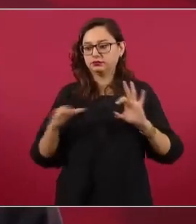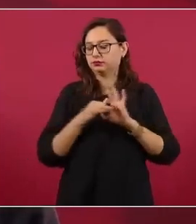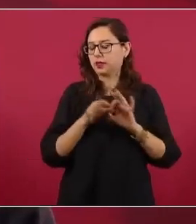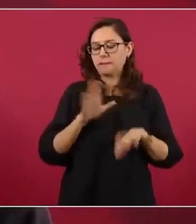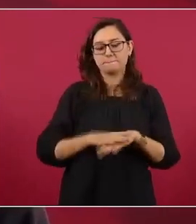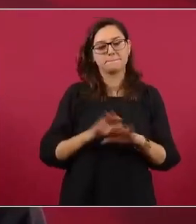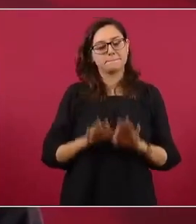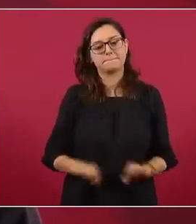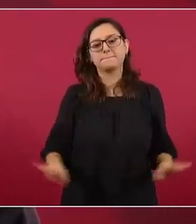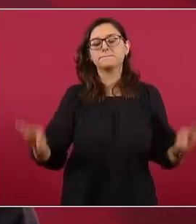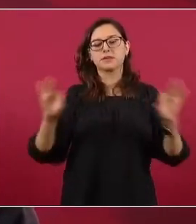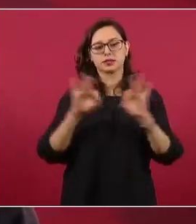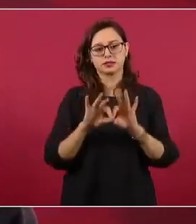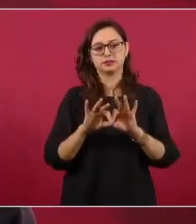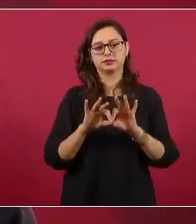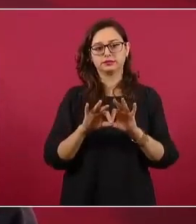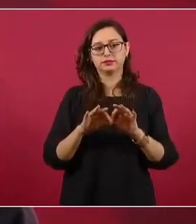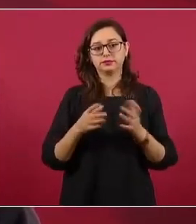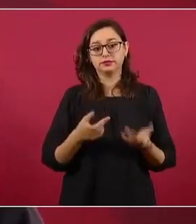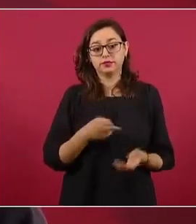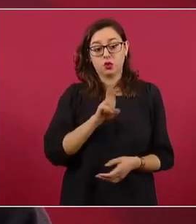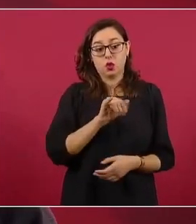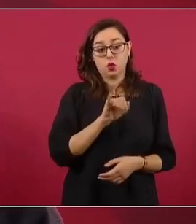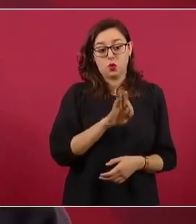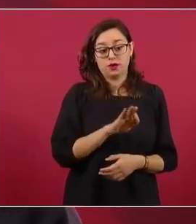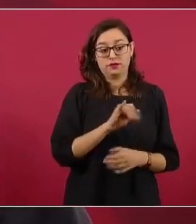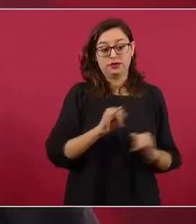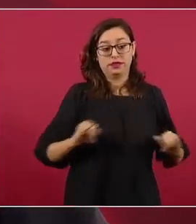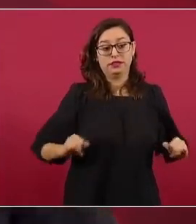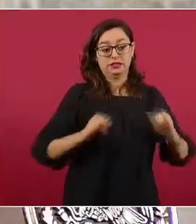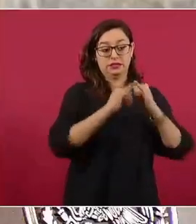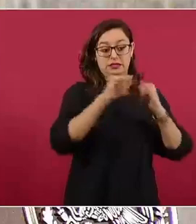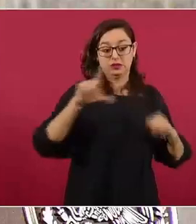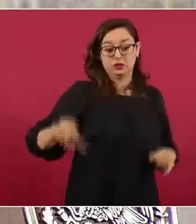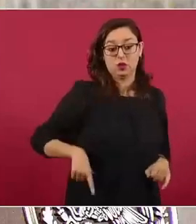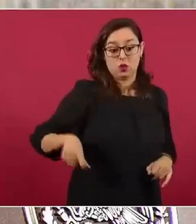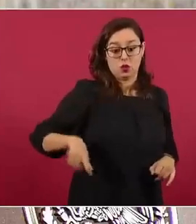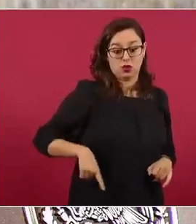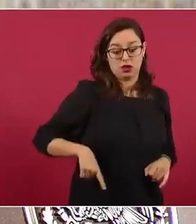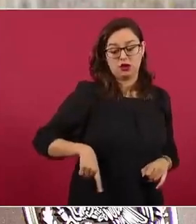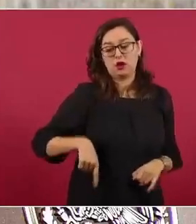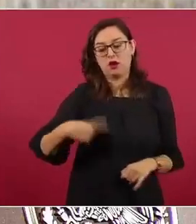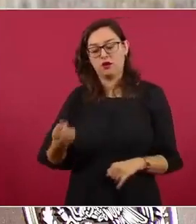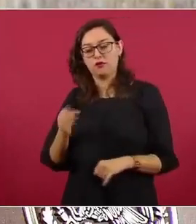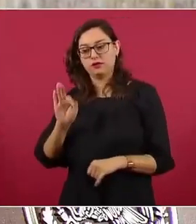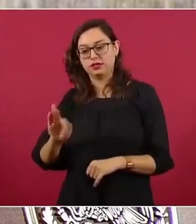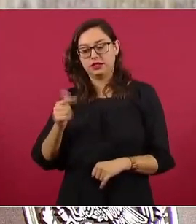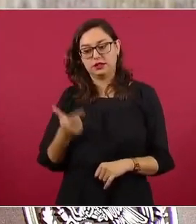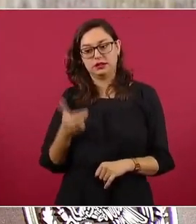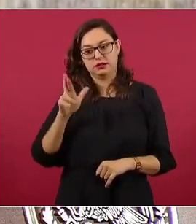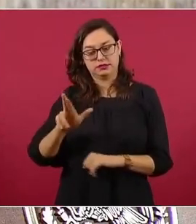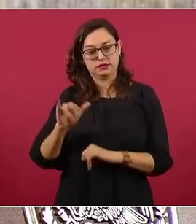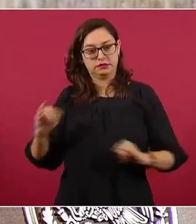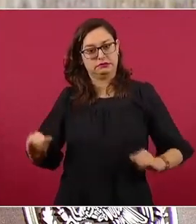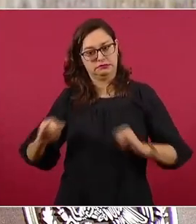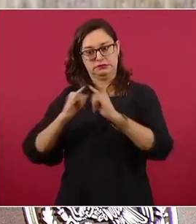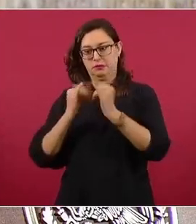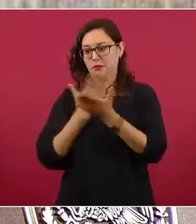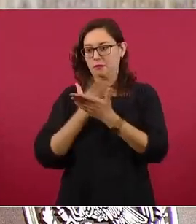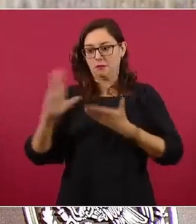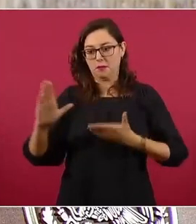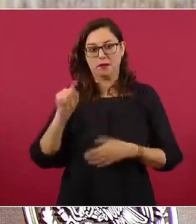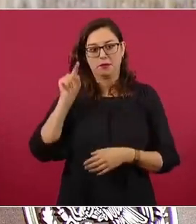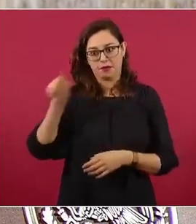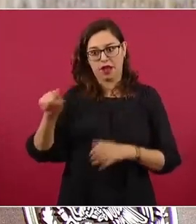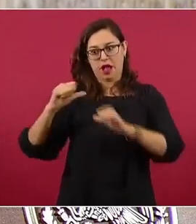como entidad del gobierno federal con la Fiscalía General de la República